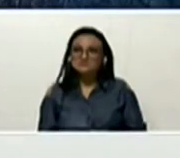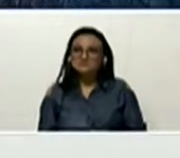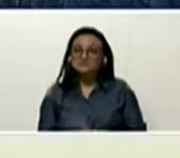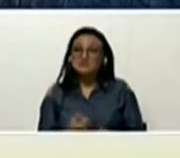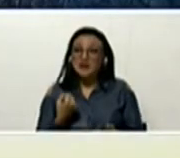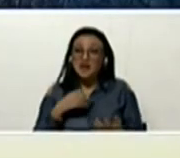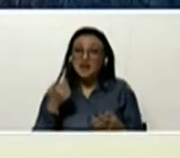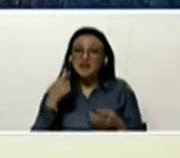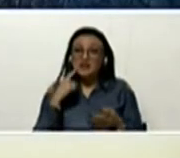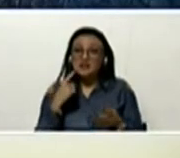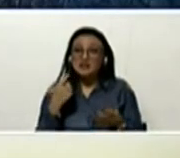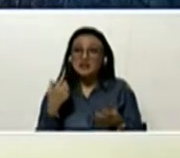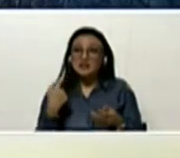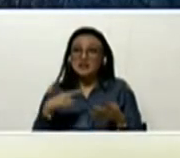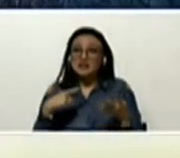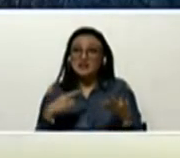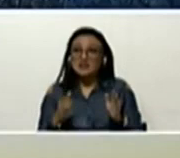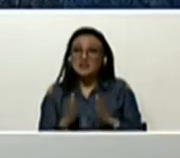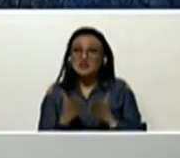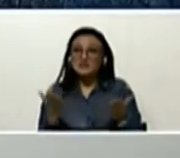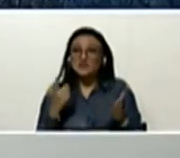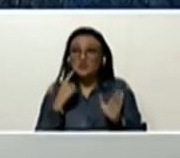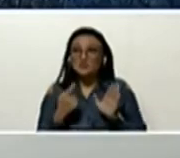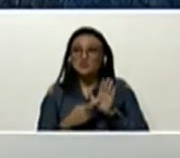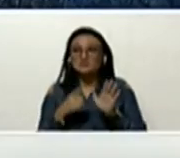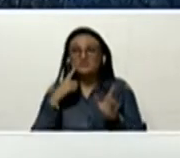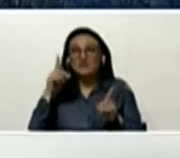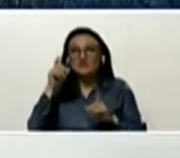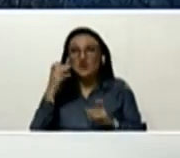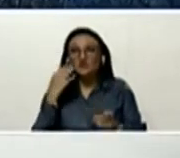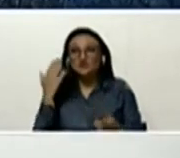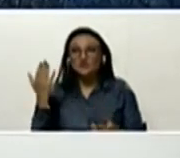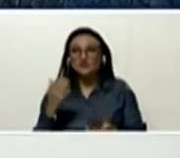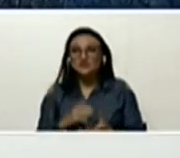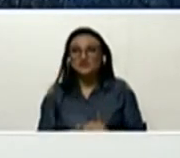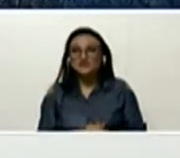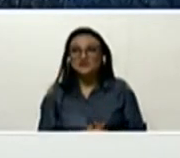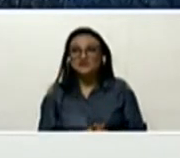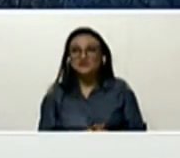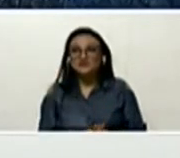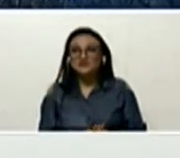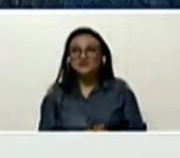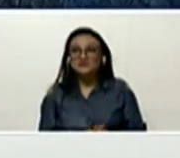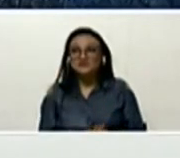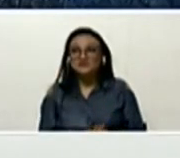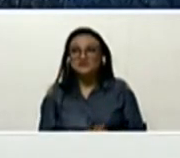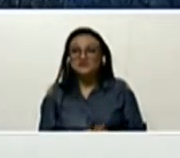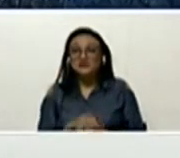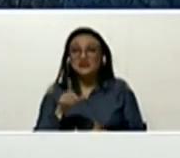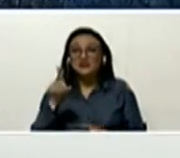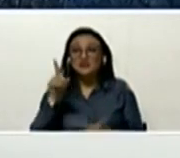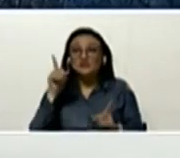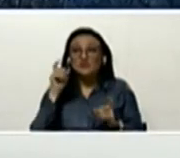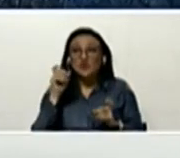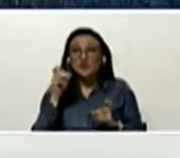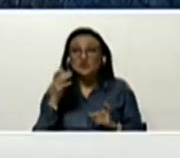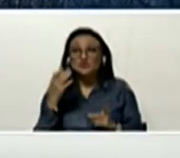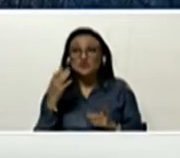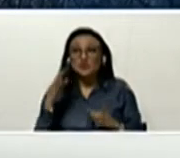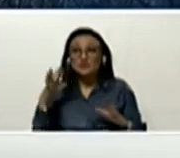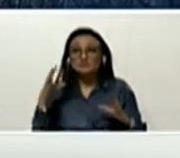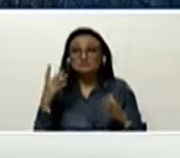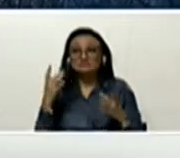varios libros que mostrar. Mira, está la foto. Mira, la foto un poco. Esa foto está fuera de foco.